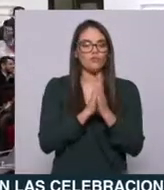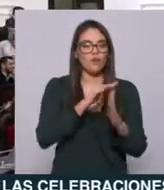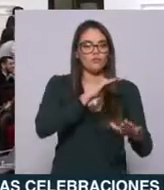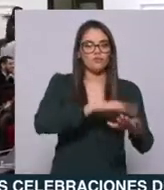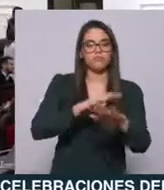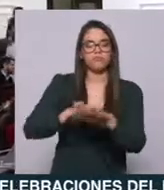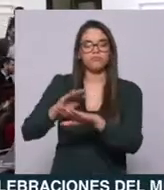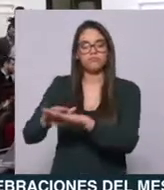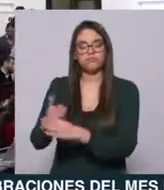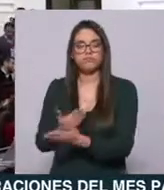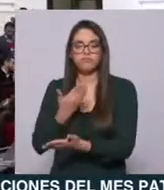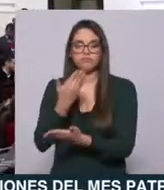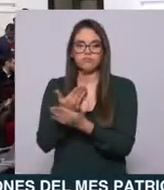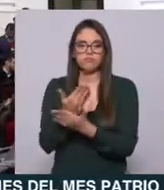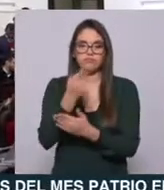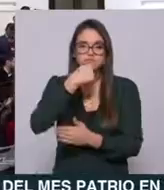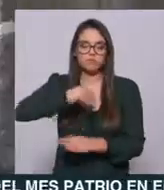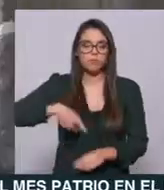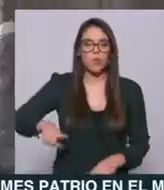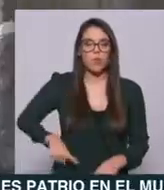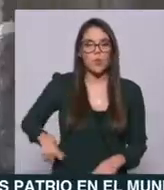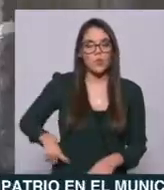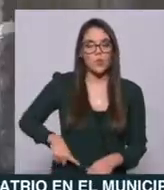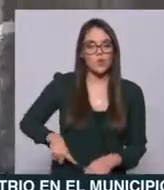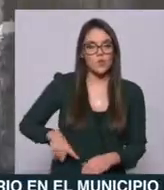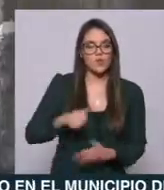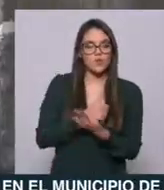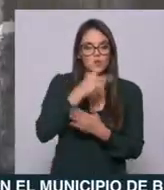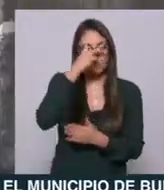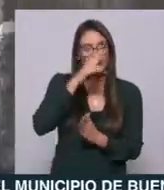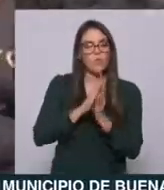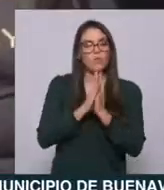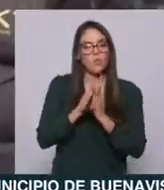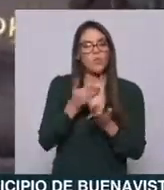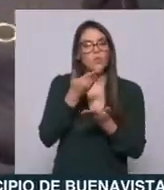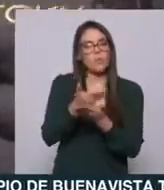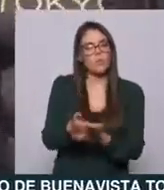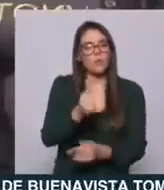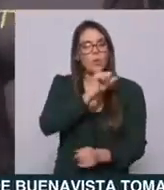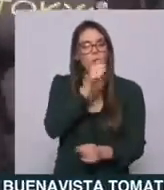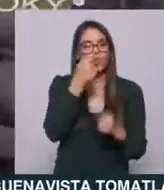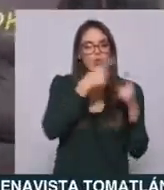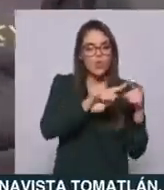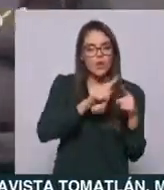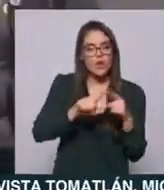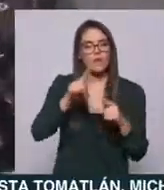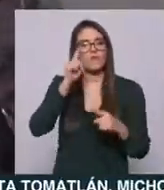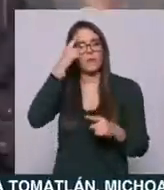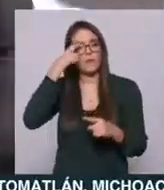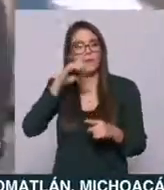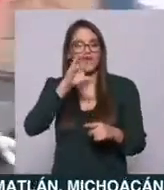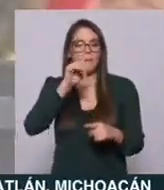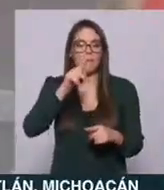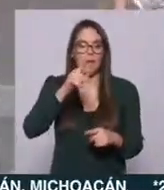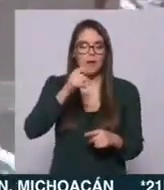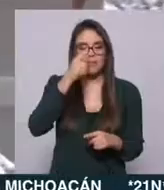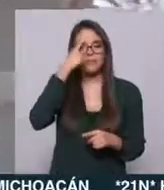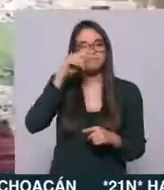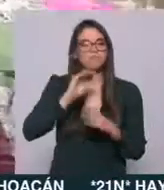del gobierno local a que de manera coordinada pongan en marcha campañas para prevenir y disminuir el índice de suicidios en la